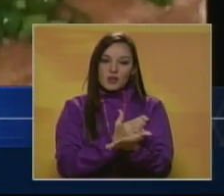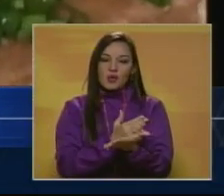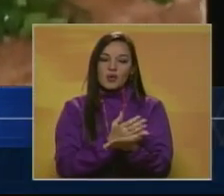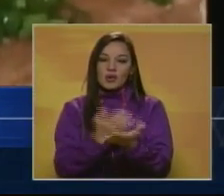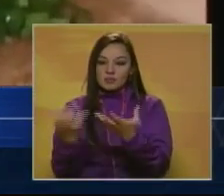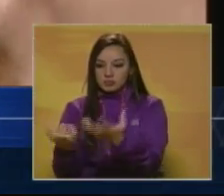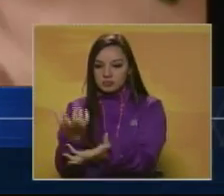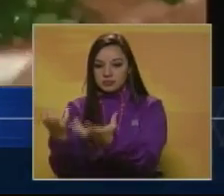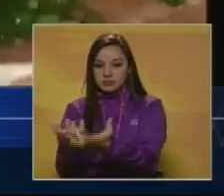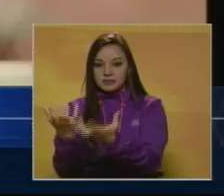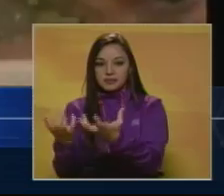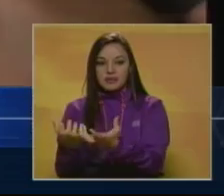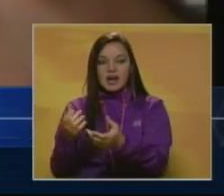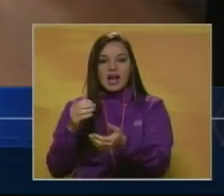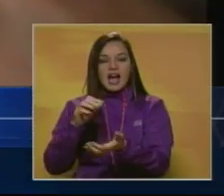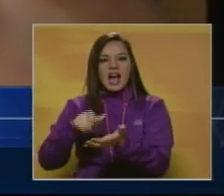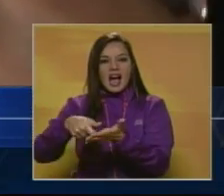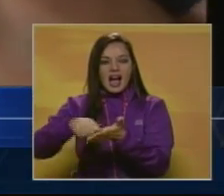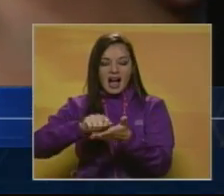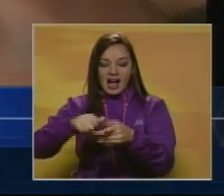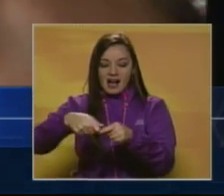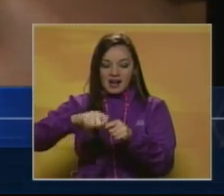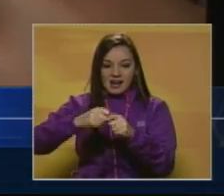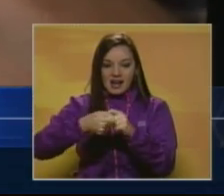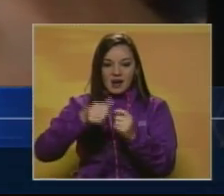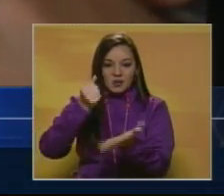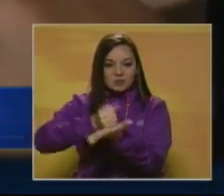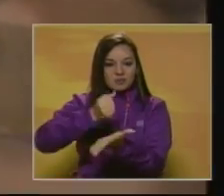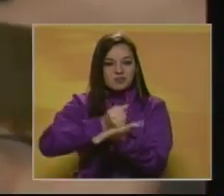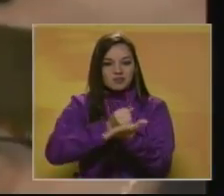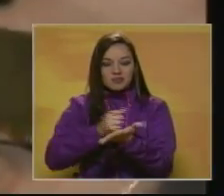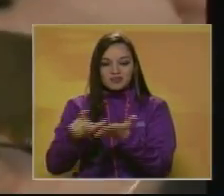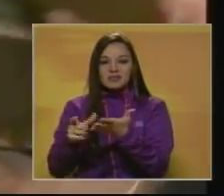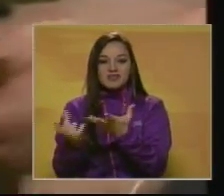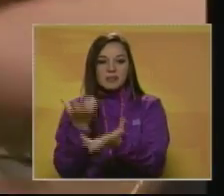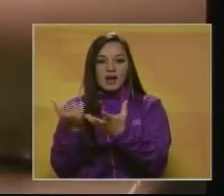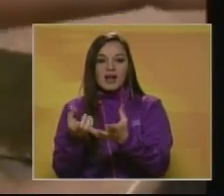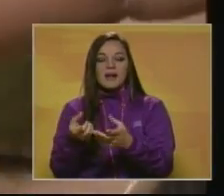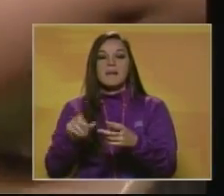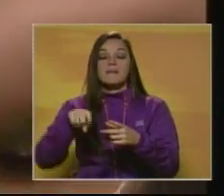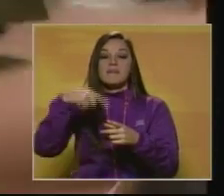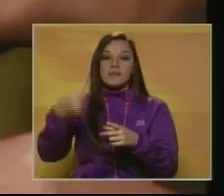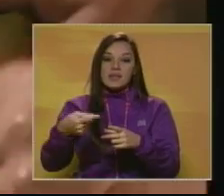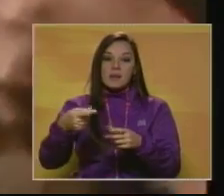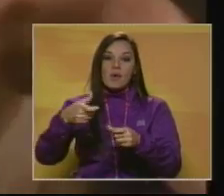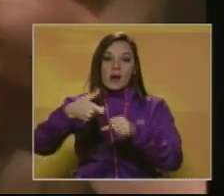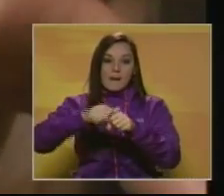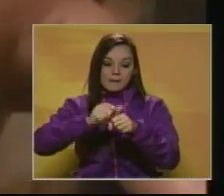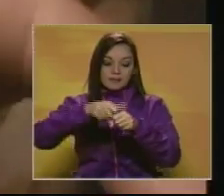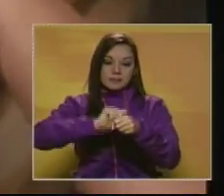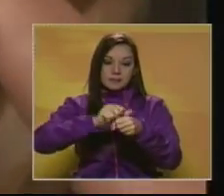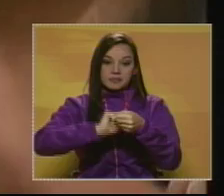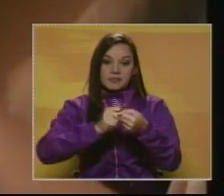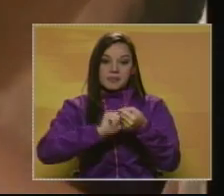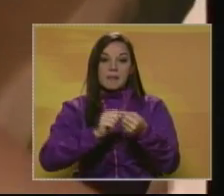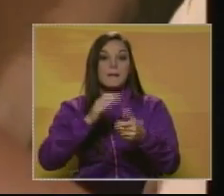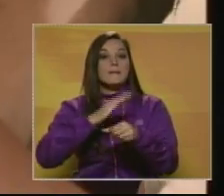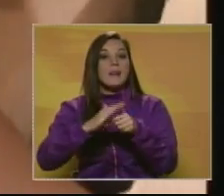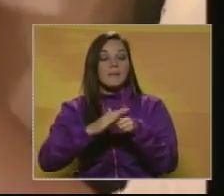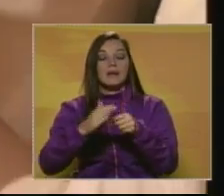sofríen el ajo y luego la verdura, luego se le pone la papa, se le